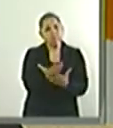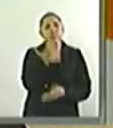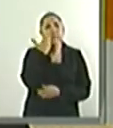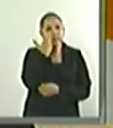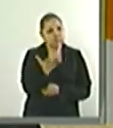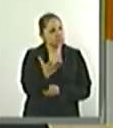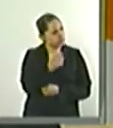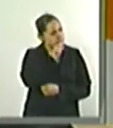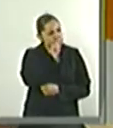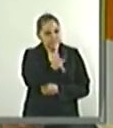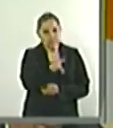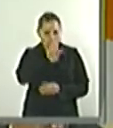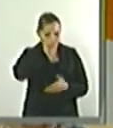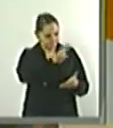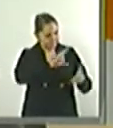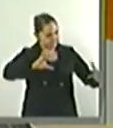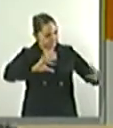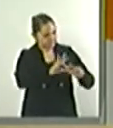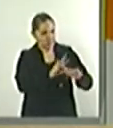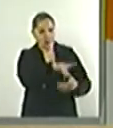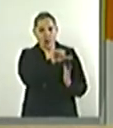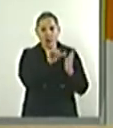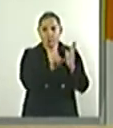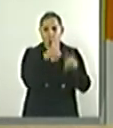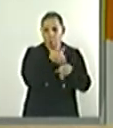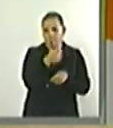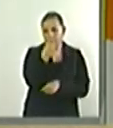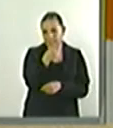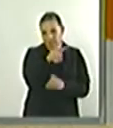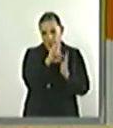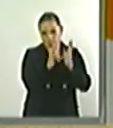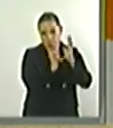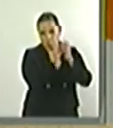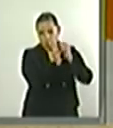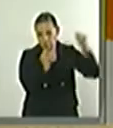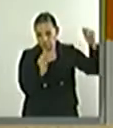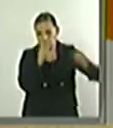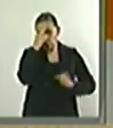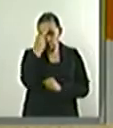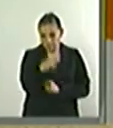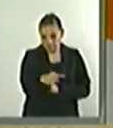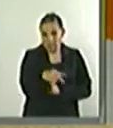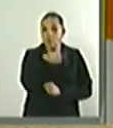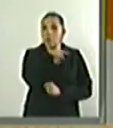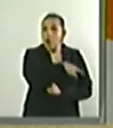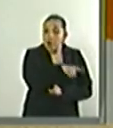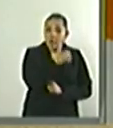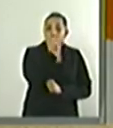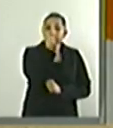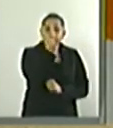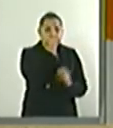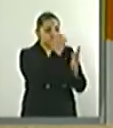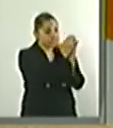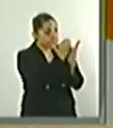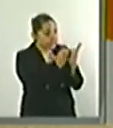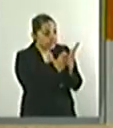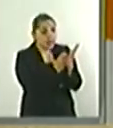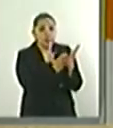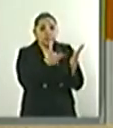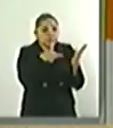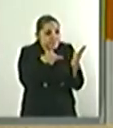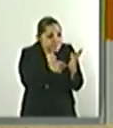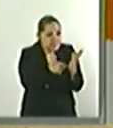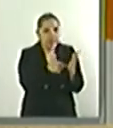establecido en el artículo 3º de la constitución política de los estados unidos mexicanos donde se establece que la educación es